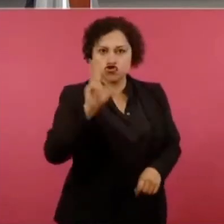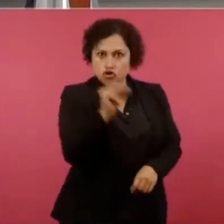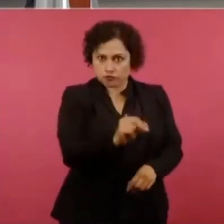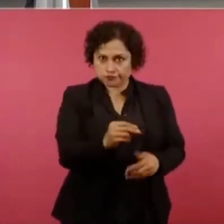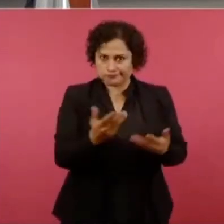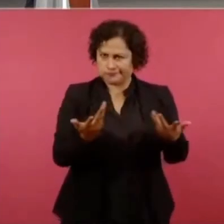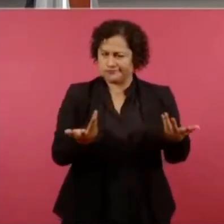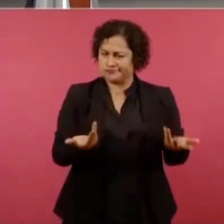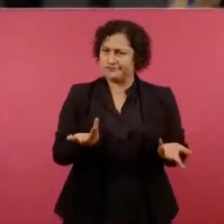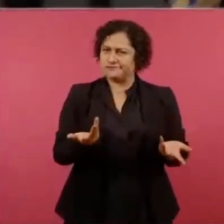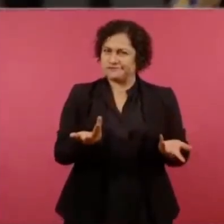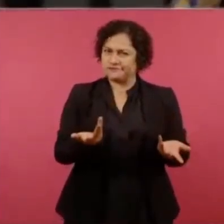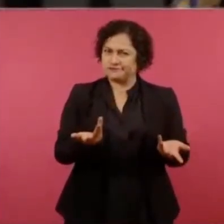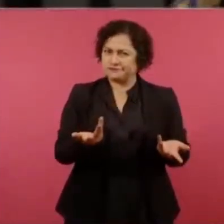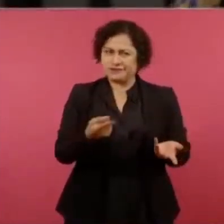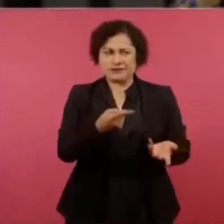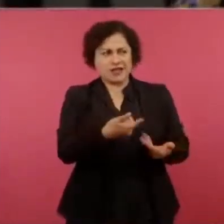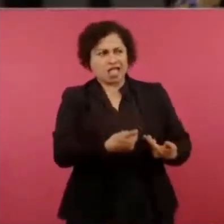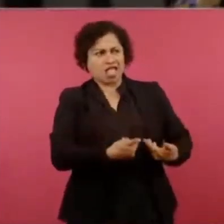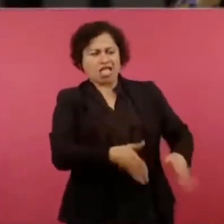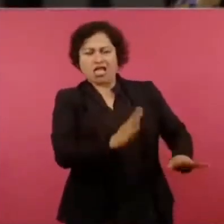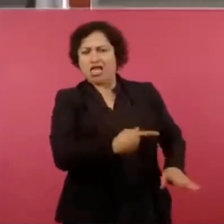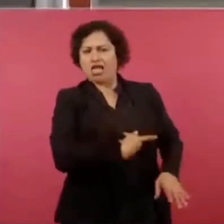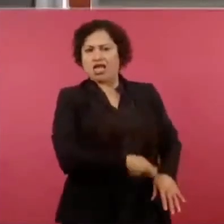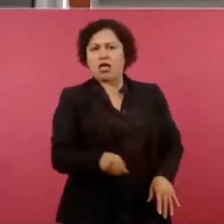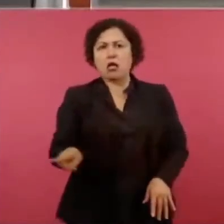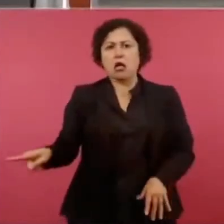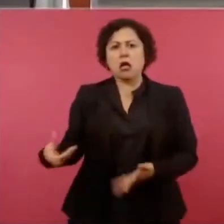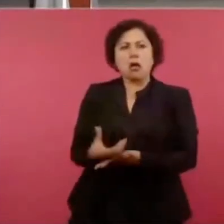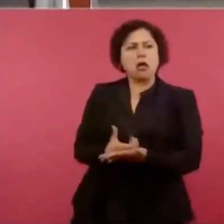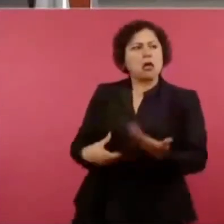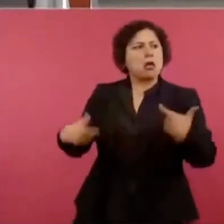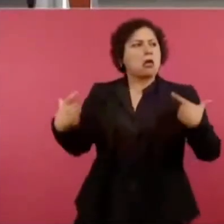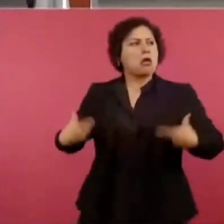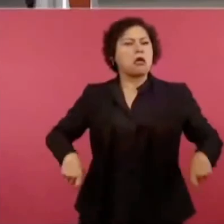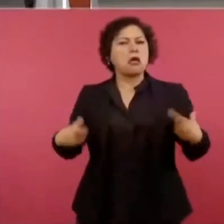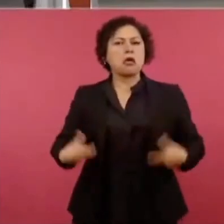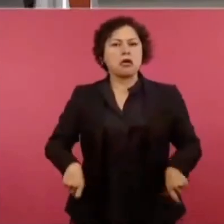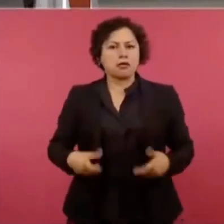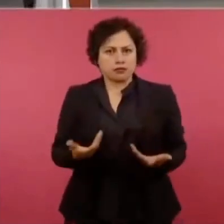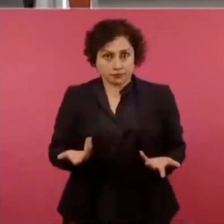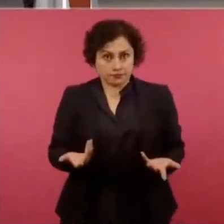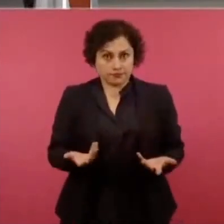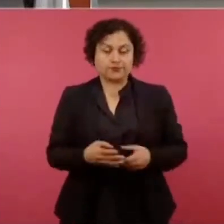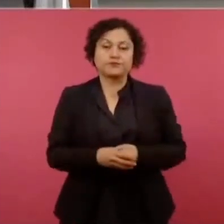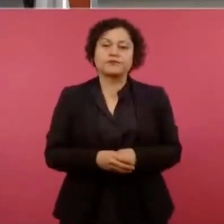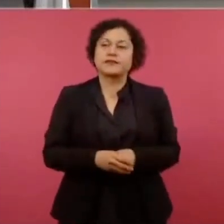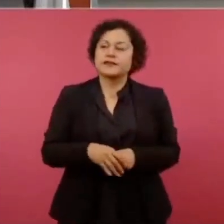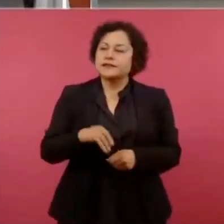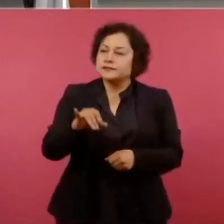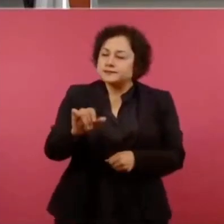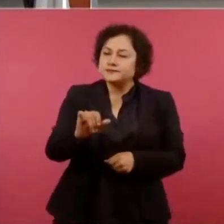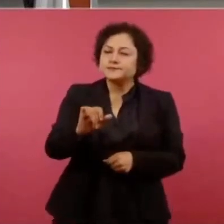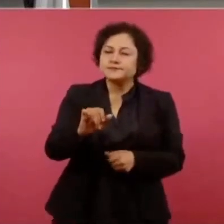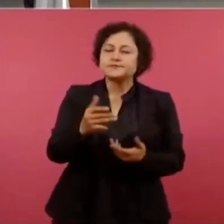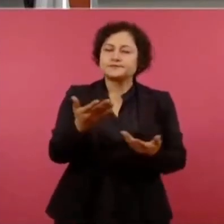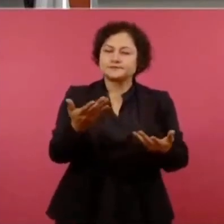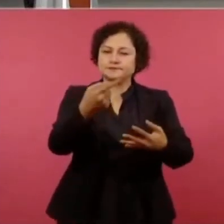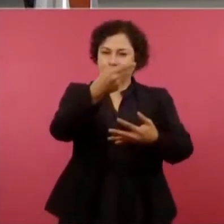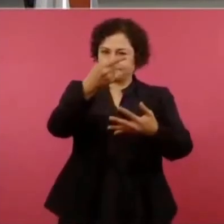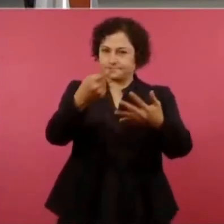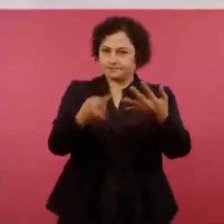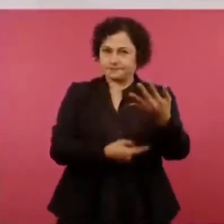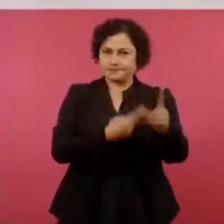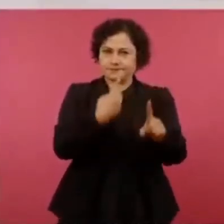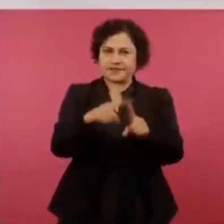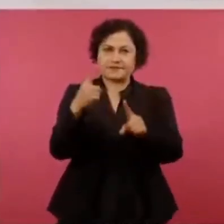pueblo, pues se muera de hambre. Sí, son varios factores. Sin duda, lo que